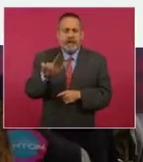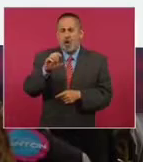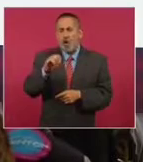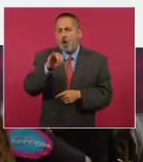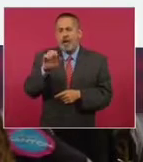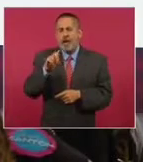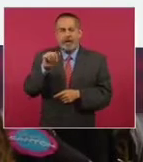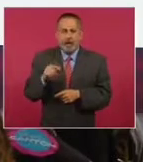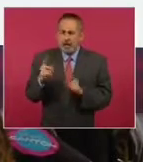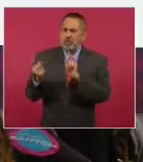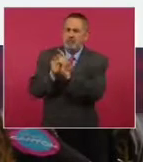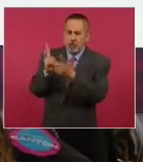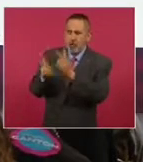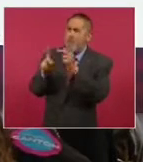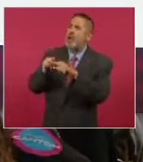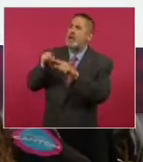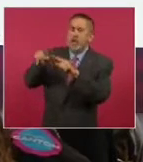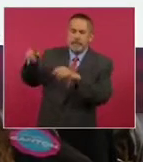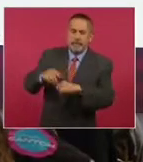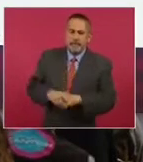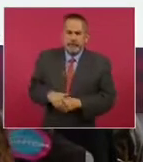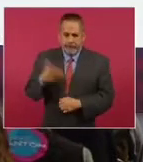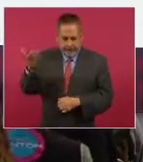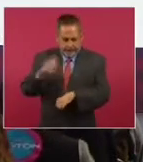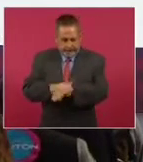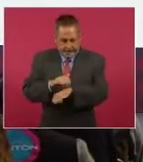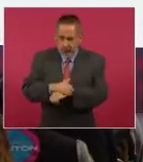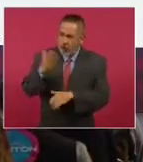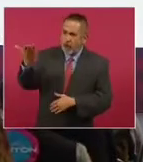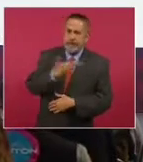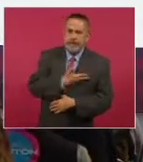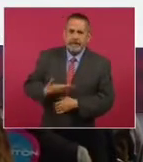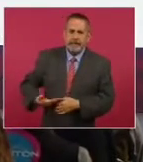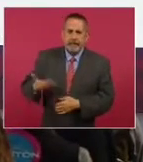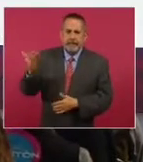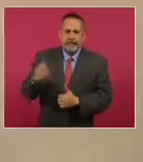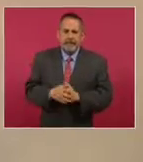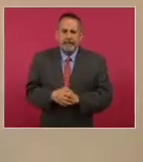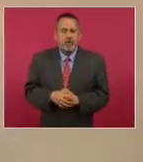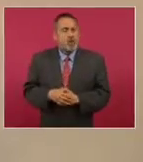Durán. Amigo presidente,